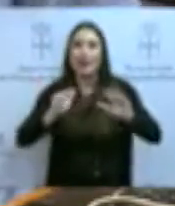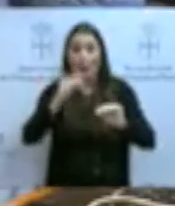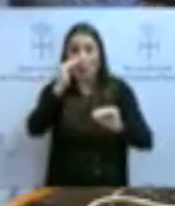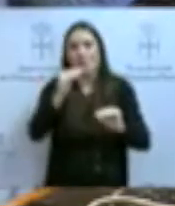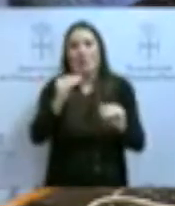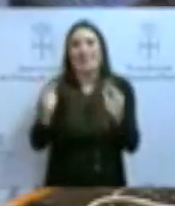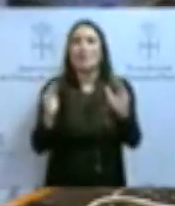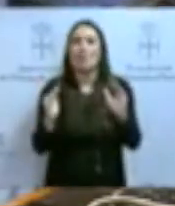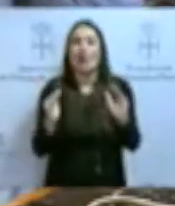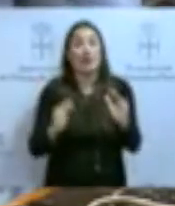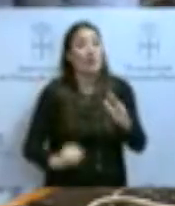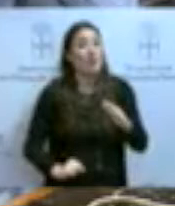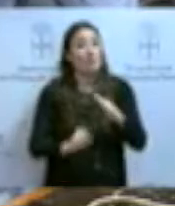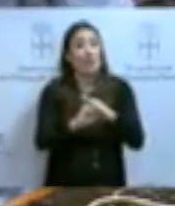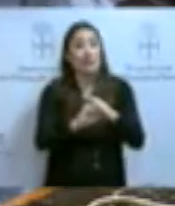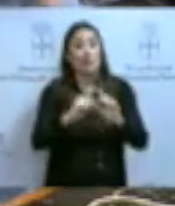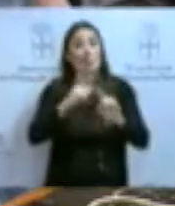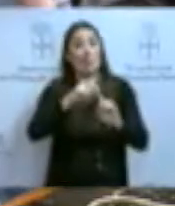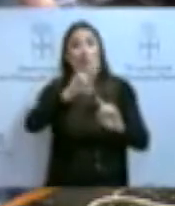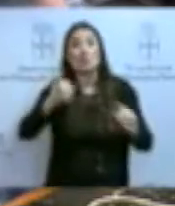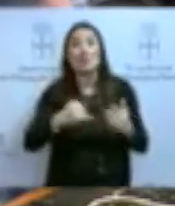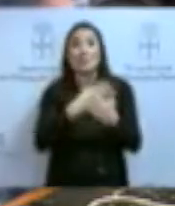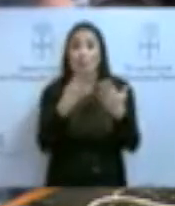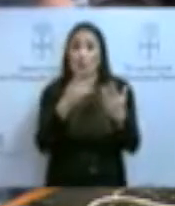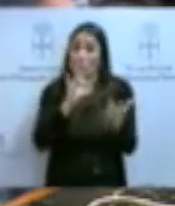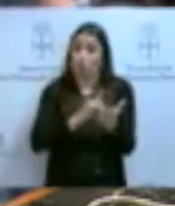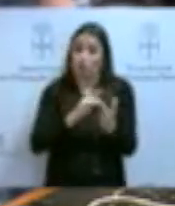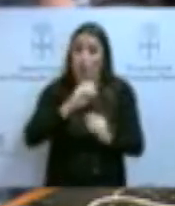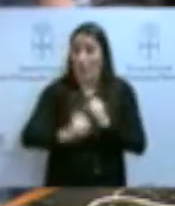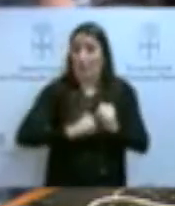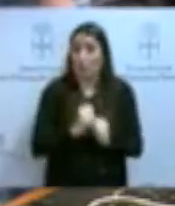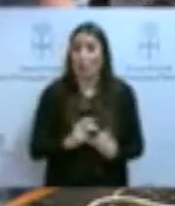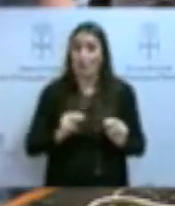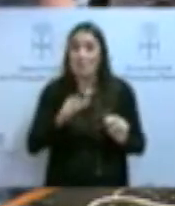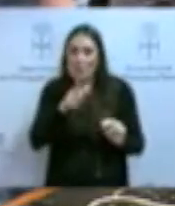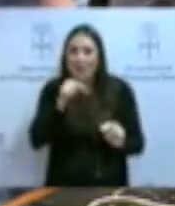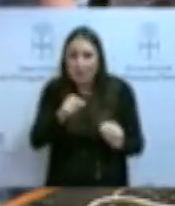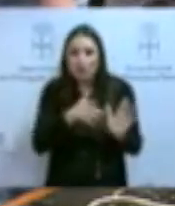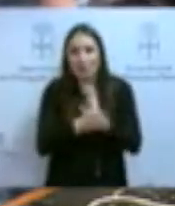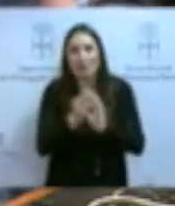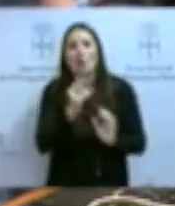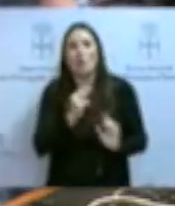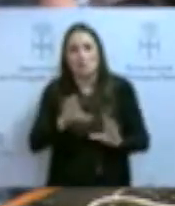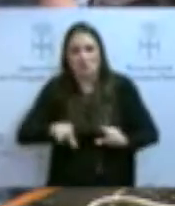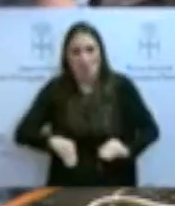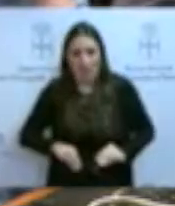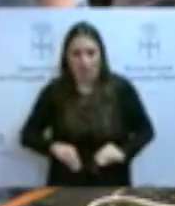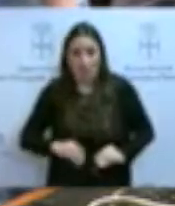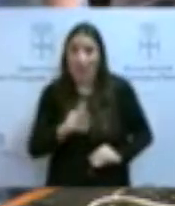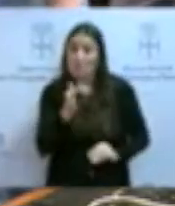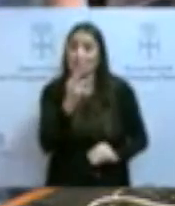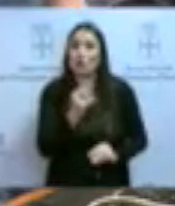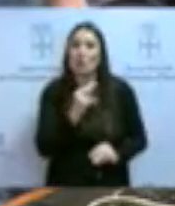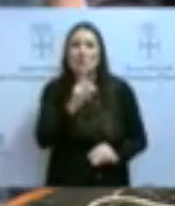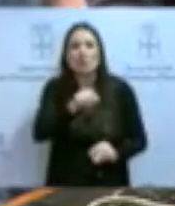que no debe sobrepasar mayo de 2019, que es cuando acaba esta legislatura, porque esa es la manera de asumir los compromisos. Y con un compromiso de